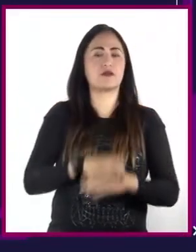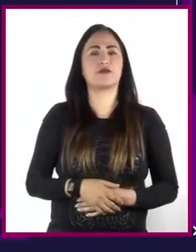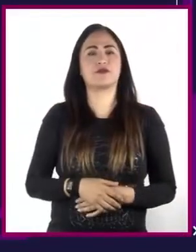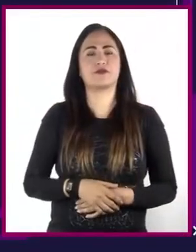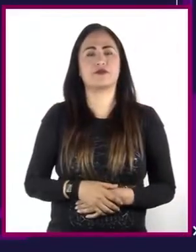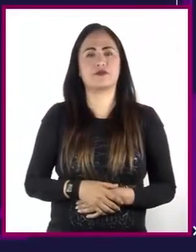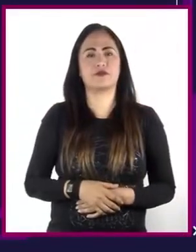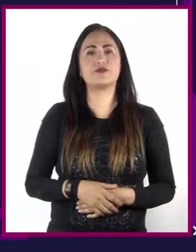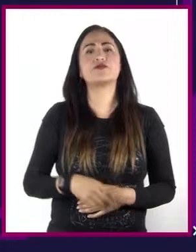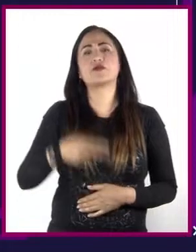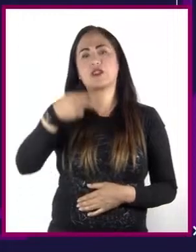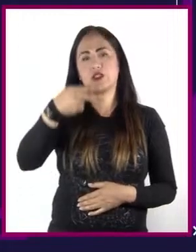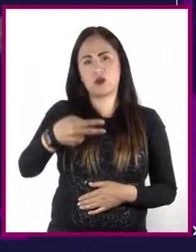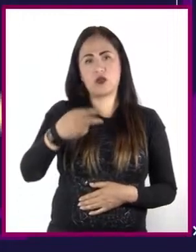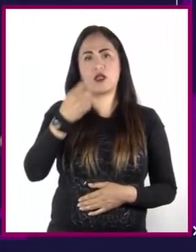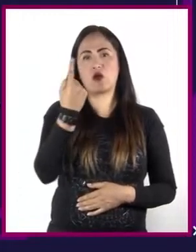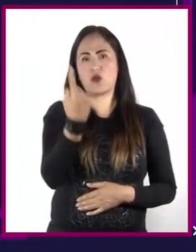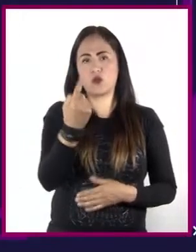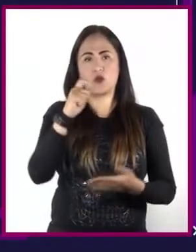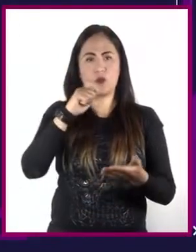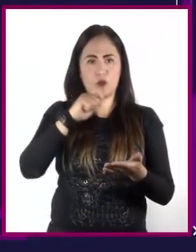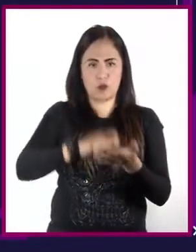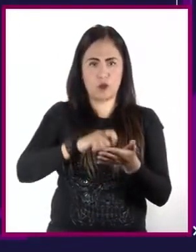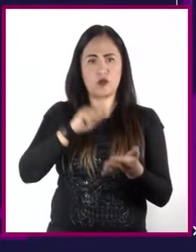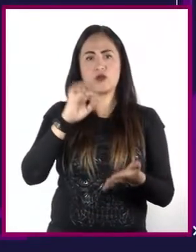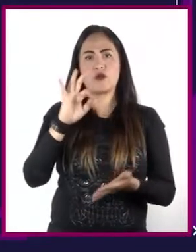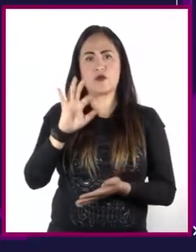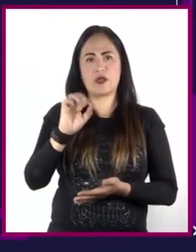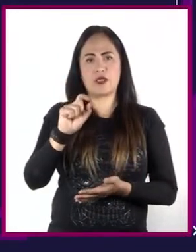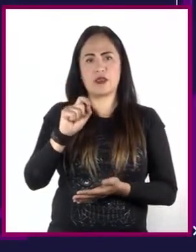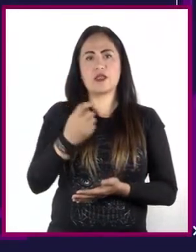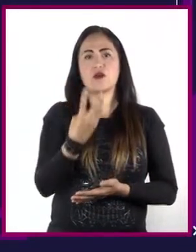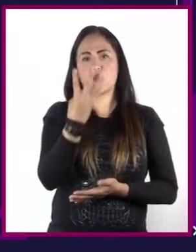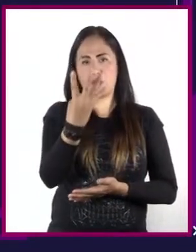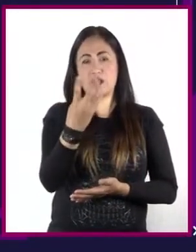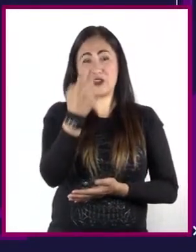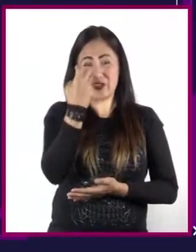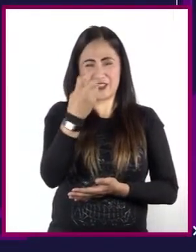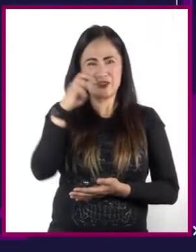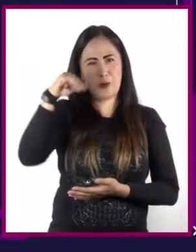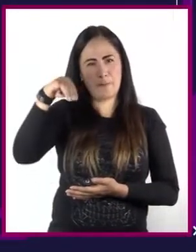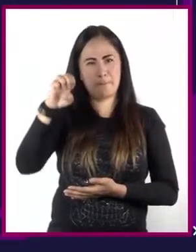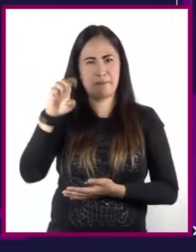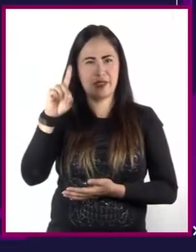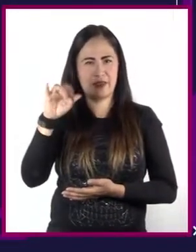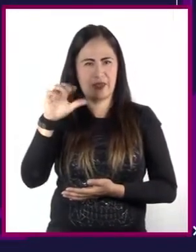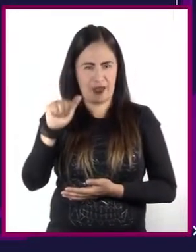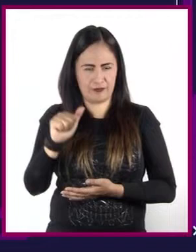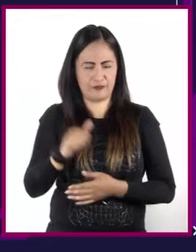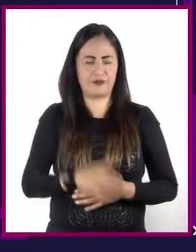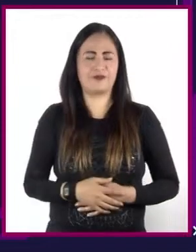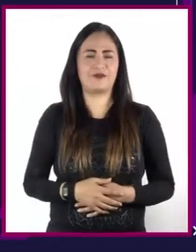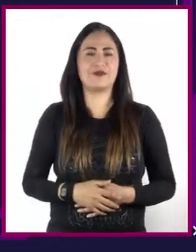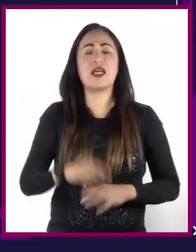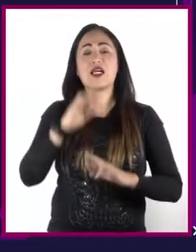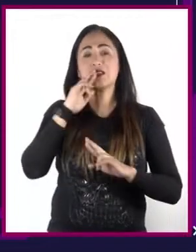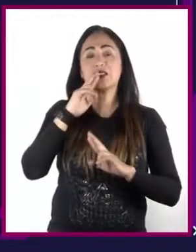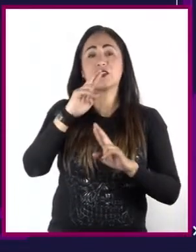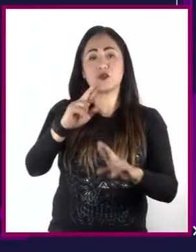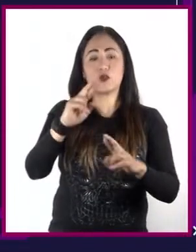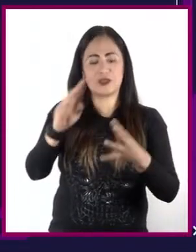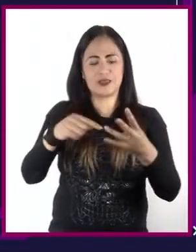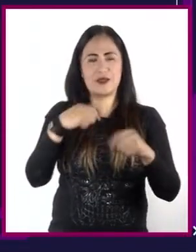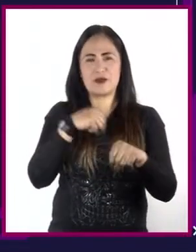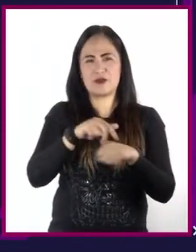Este cociente nos da 1.24, que es la media aritmética. Con esto podemos concluir que la respuesta a la